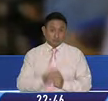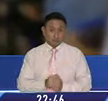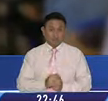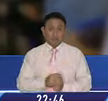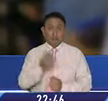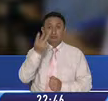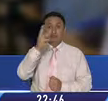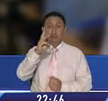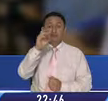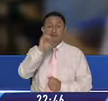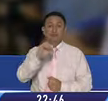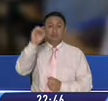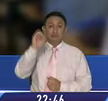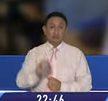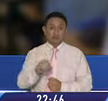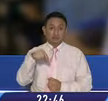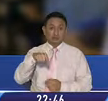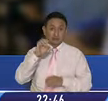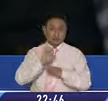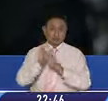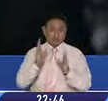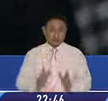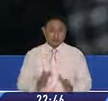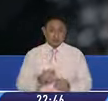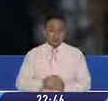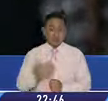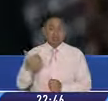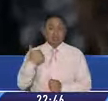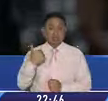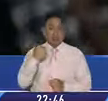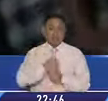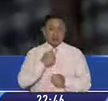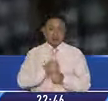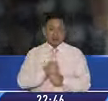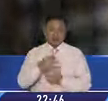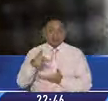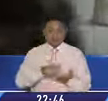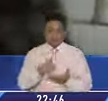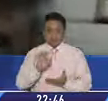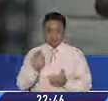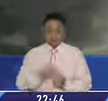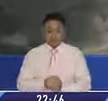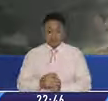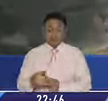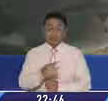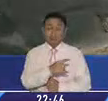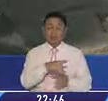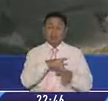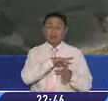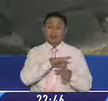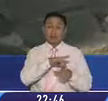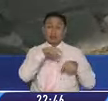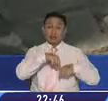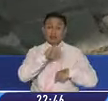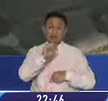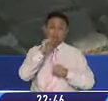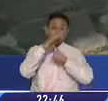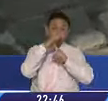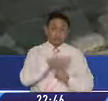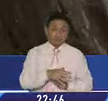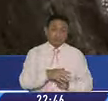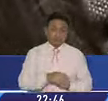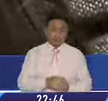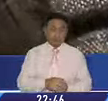el 16% de mujeres en Ecuador tiene un empleo no remunerado, lo que establece un mayor riesgo de sufrir vulneraciones al no